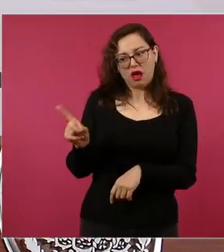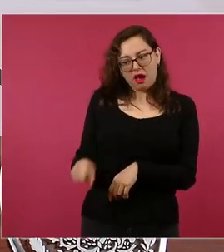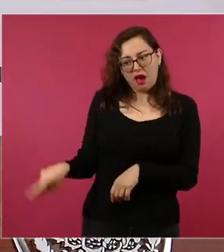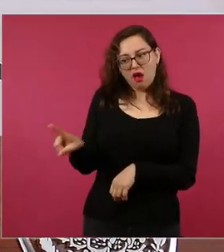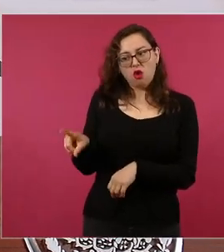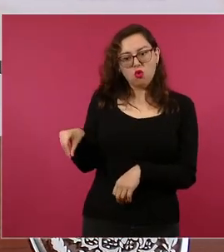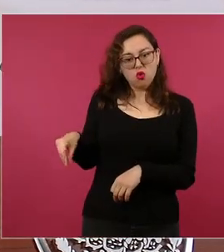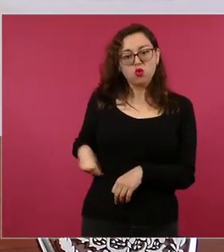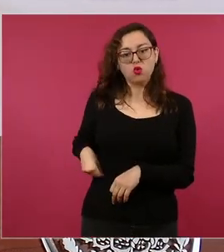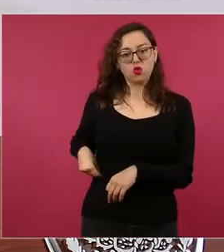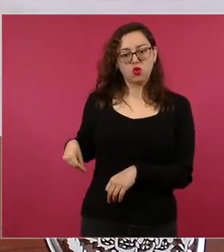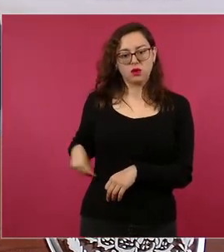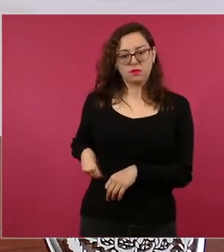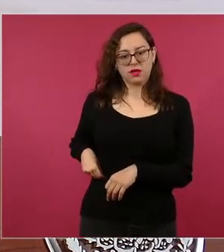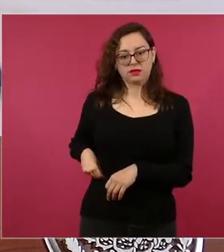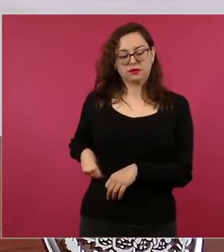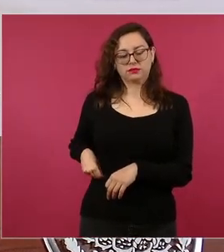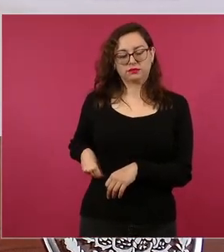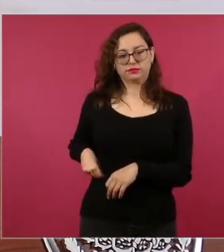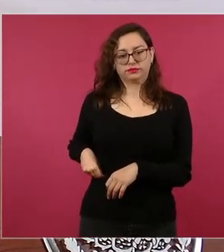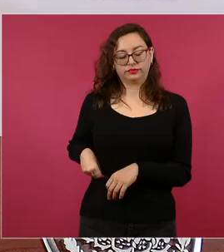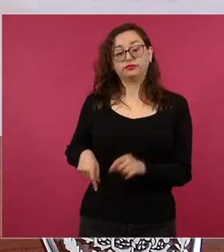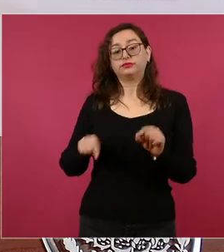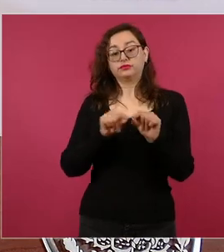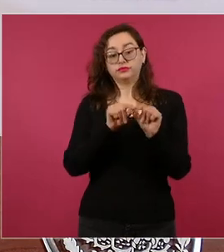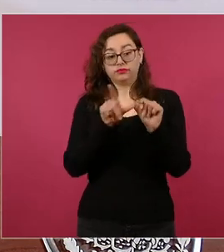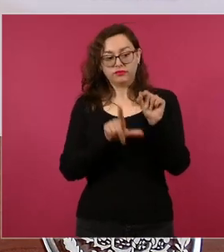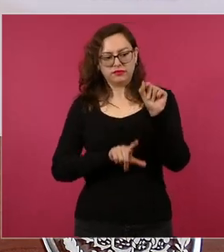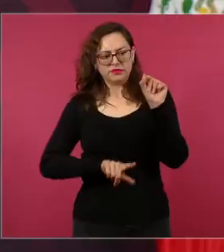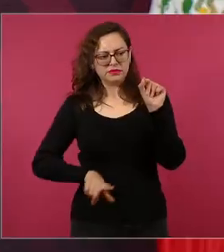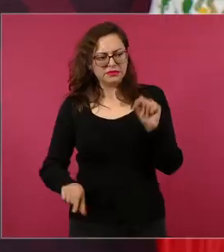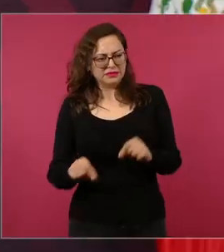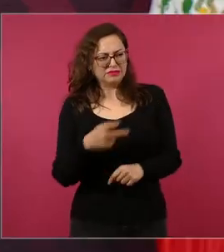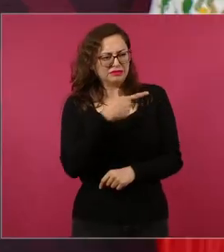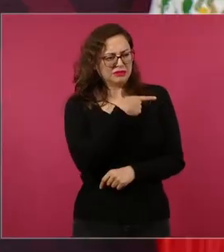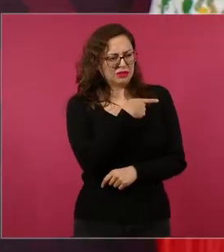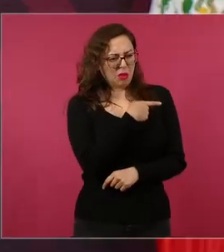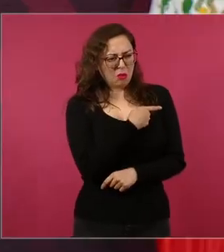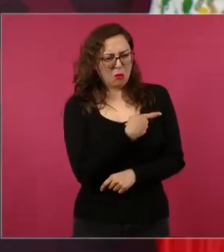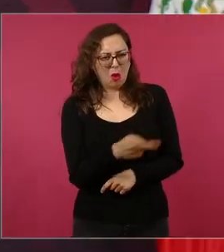la causa principal de la desigualdad